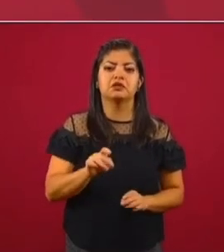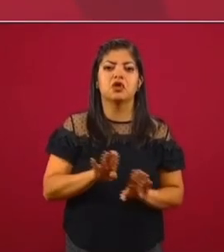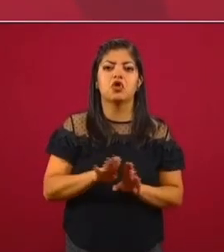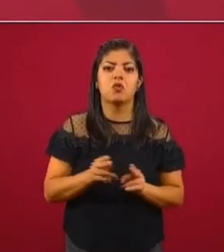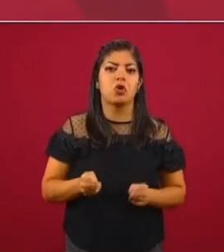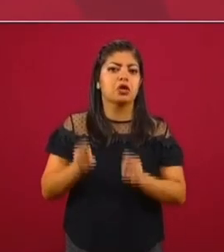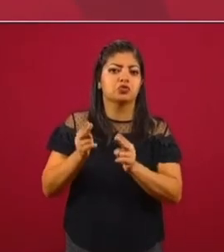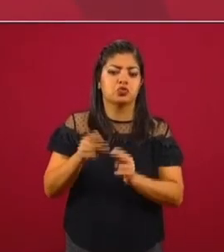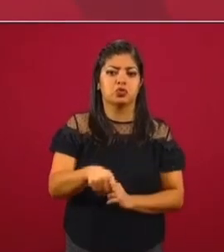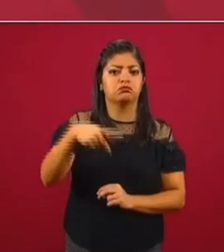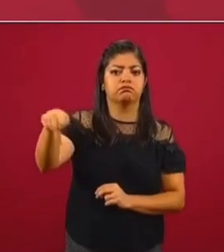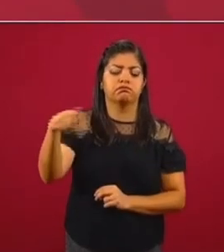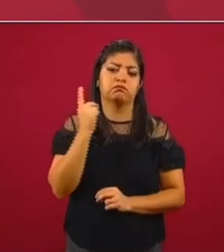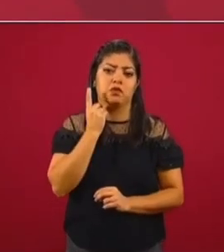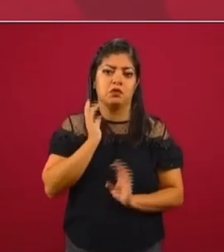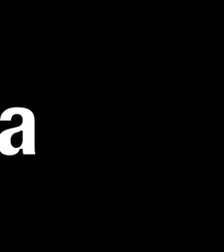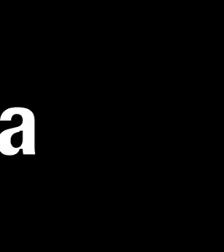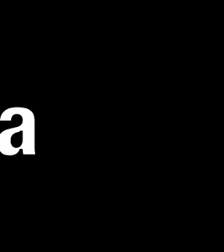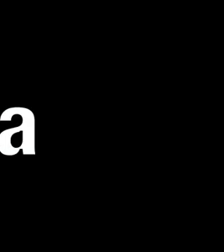de los legisladores.